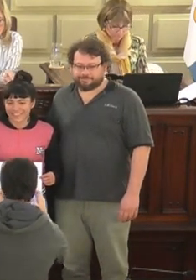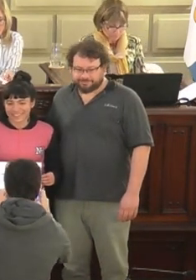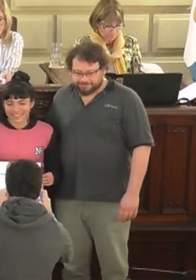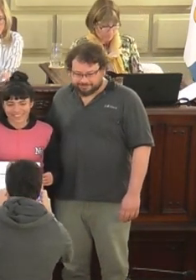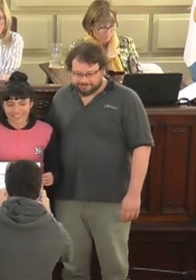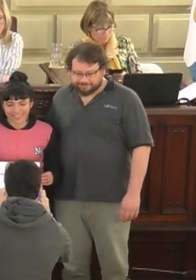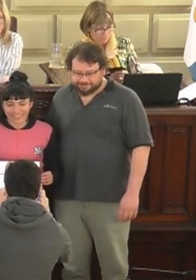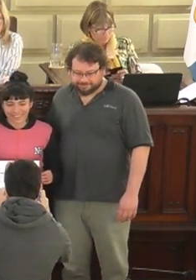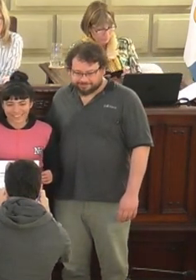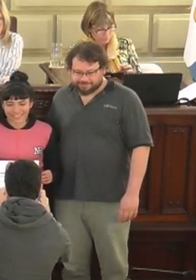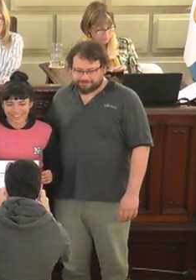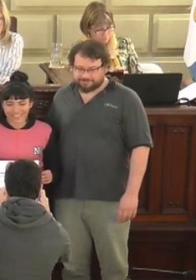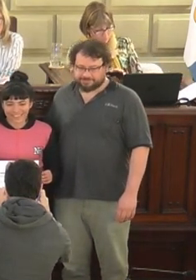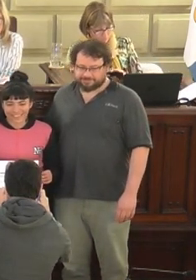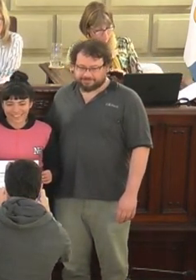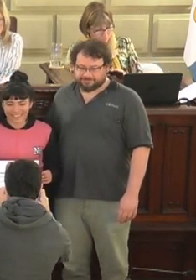Diputado